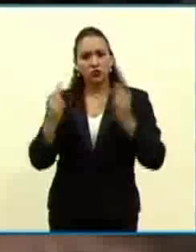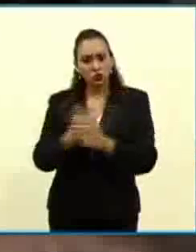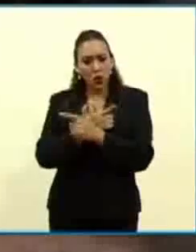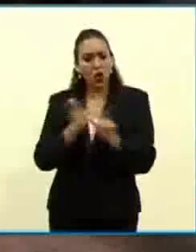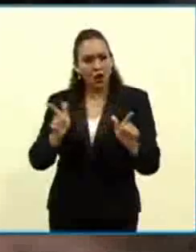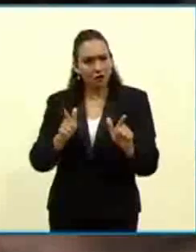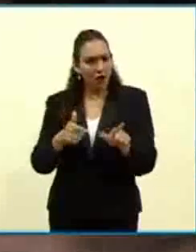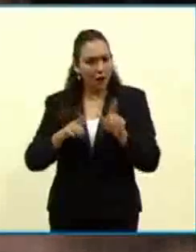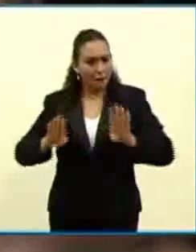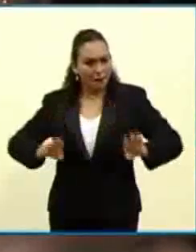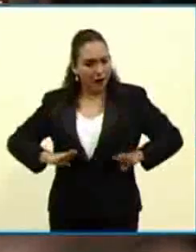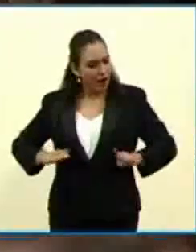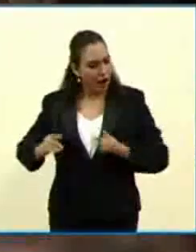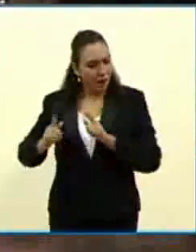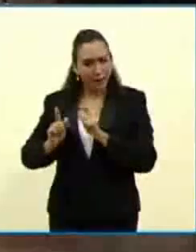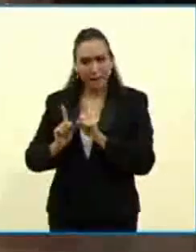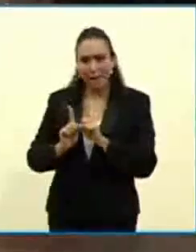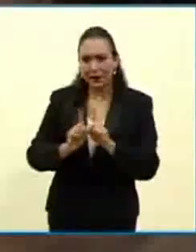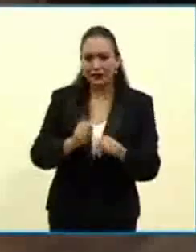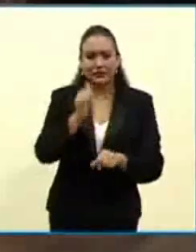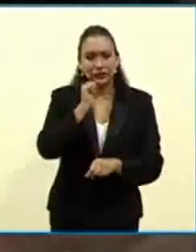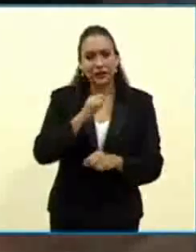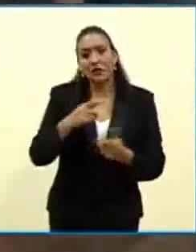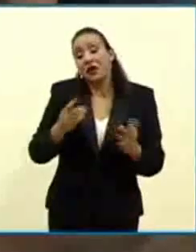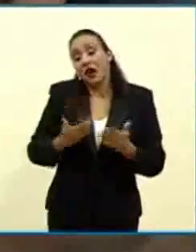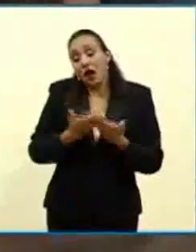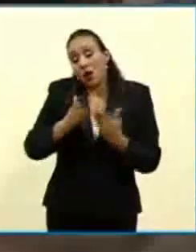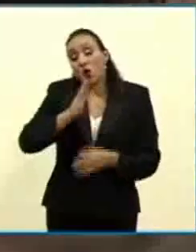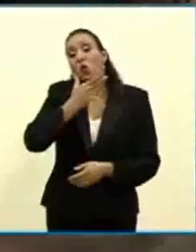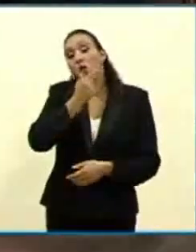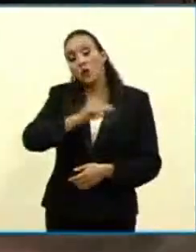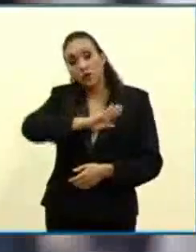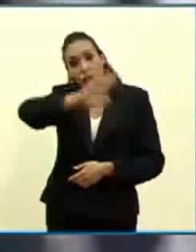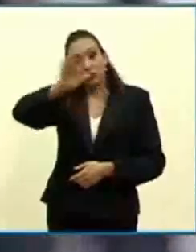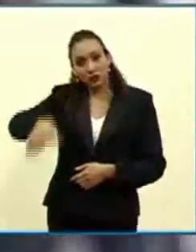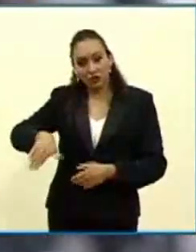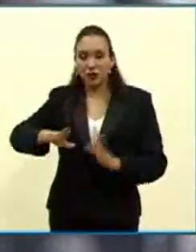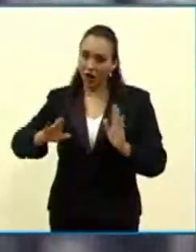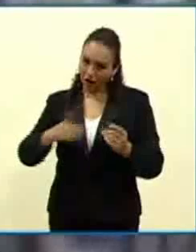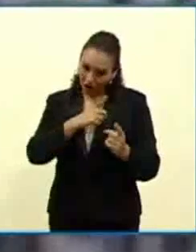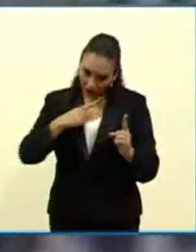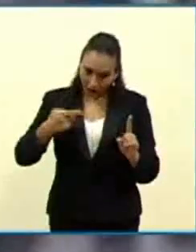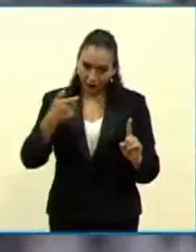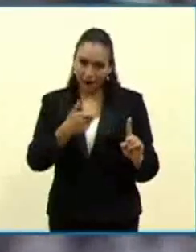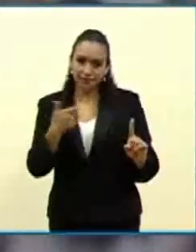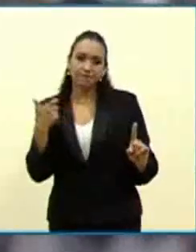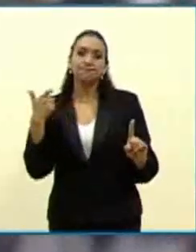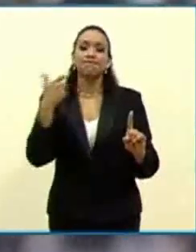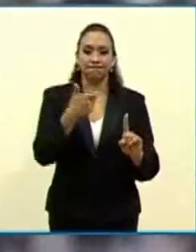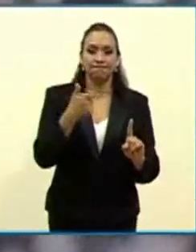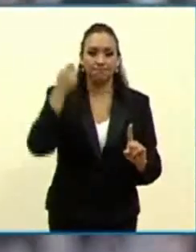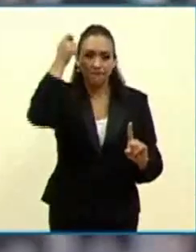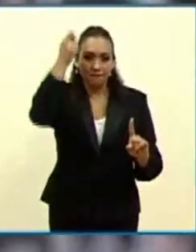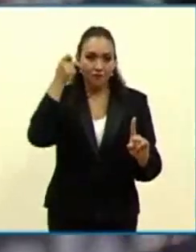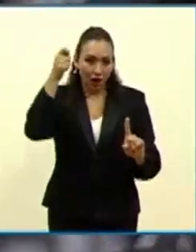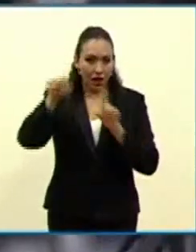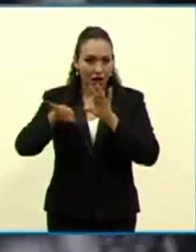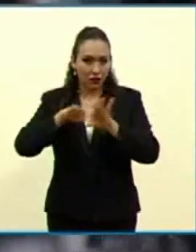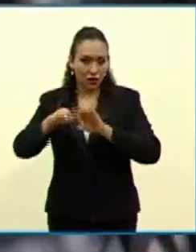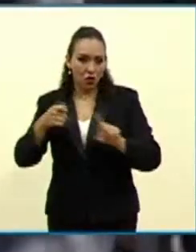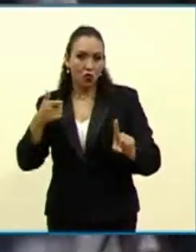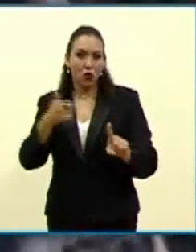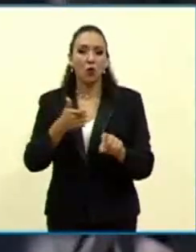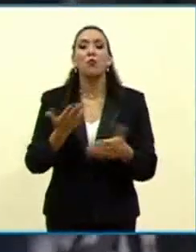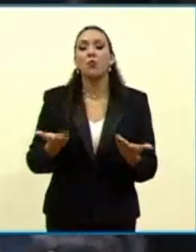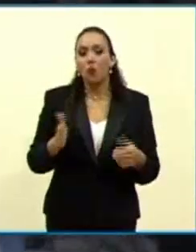derivados de la relación laboral del trabajador fallecido, pues estos subsisten con motivo de una relación jurídica que los unía